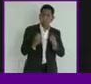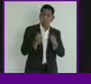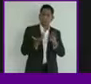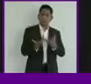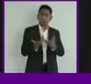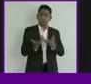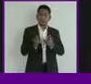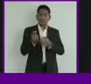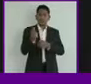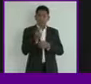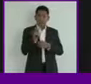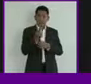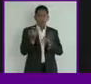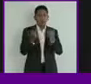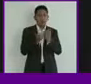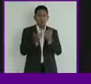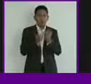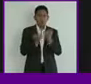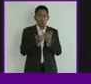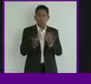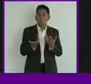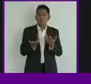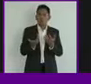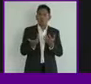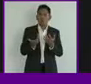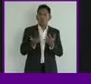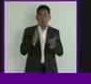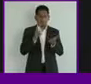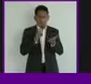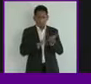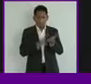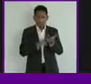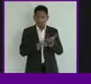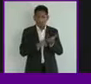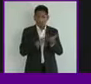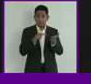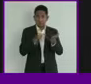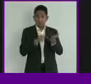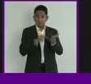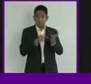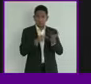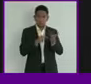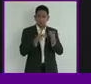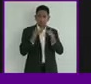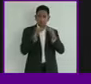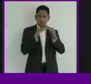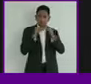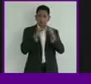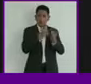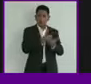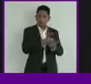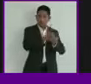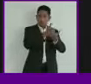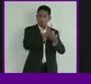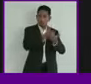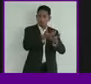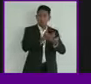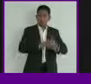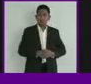y la conciencia también juegan un papel importante en el desarrollo democrático. La ideología y el desarrollo de la libertad